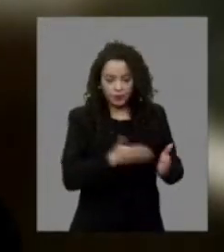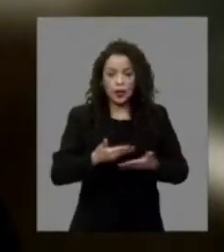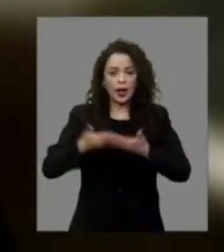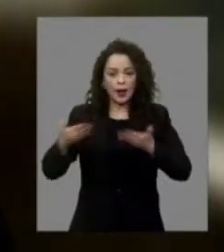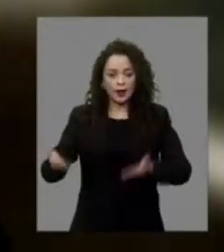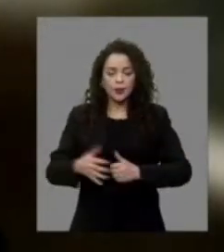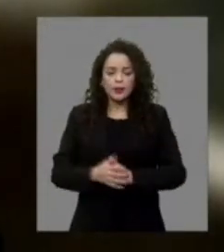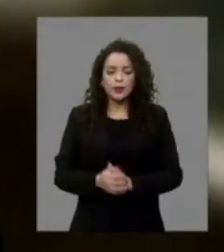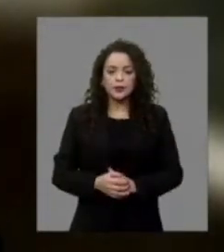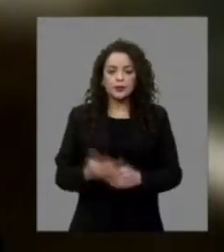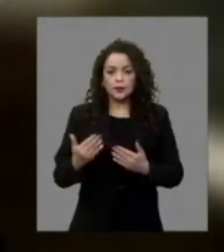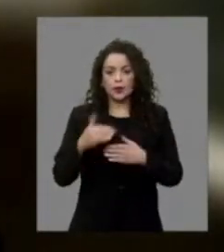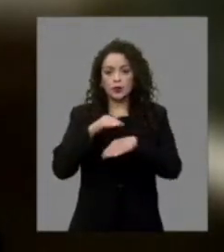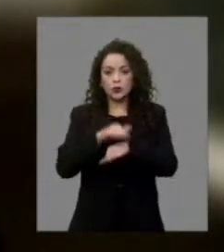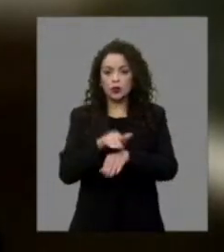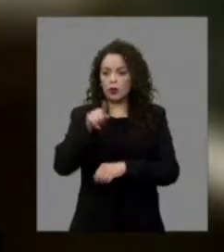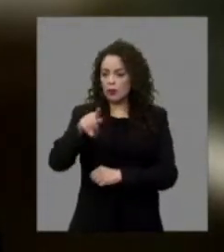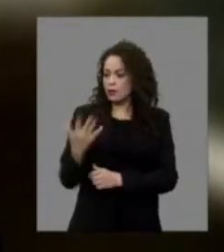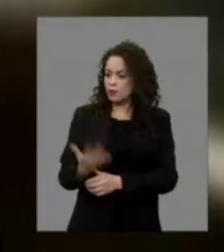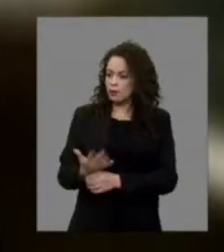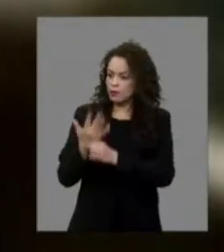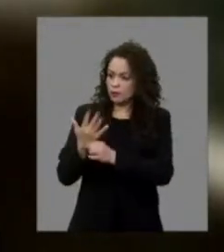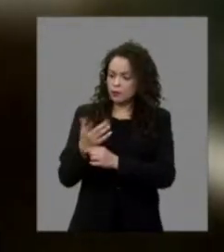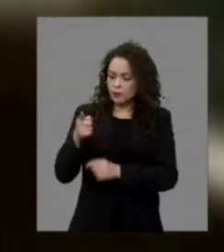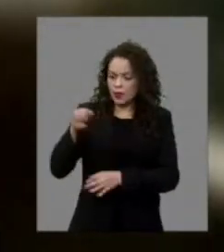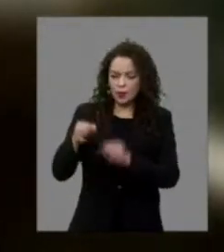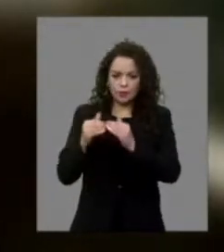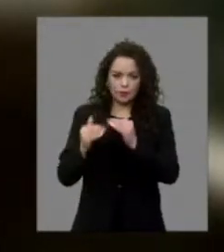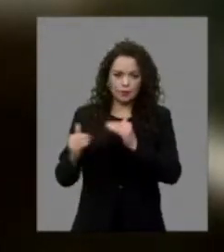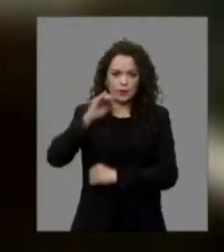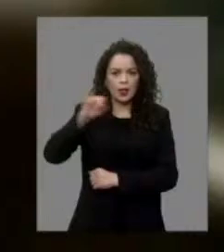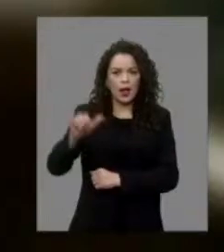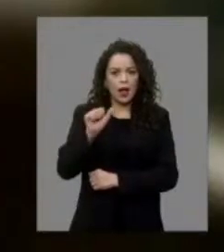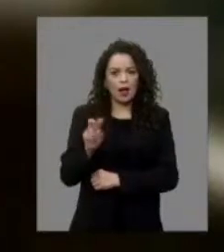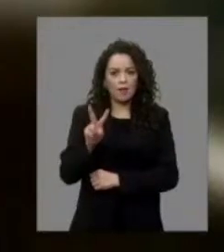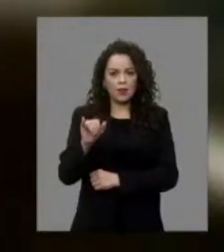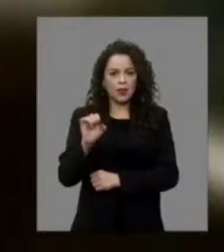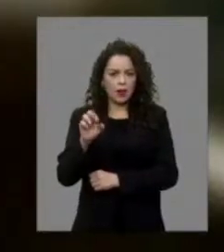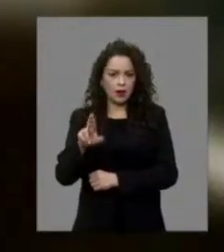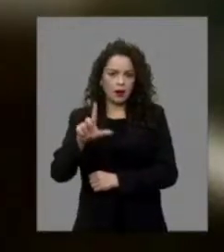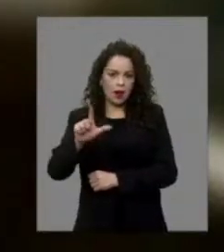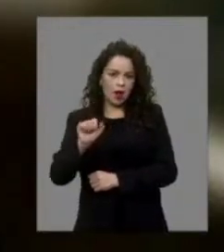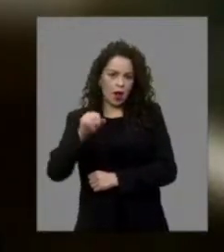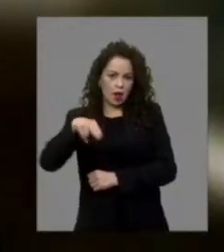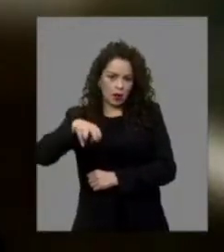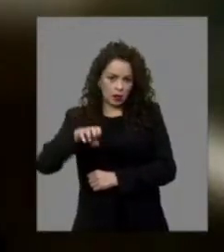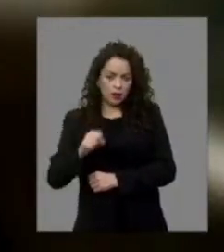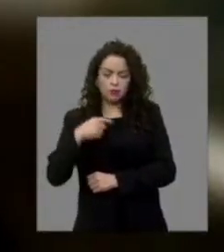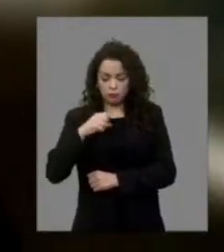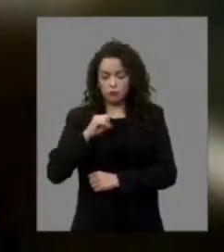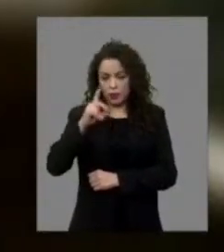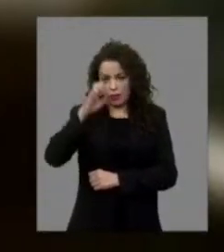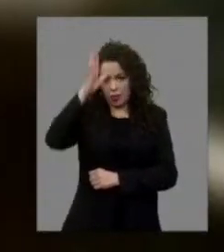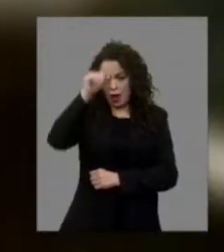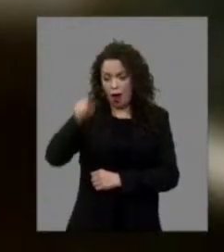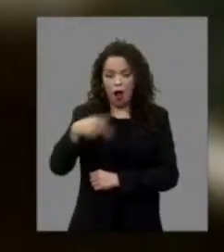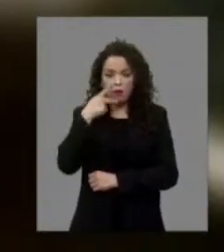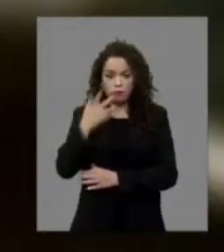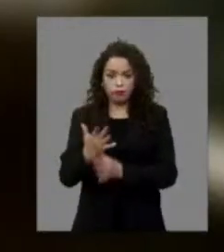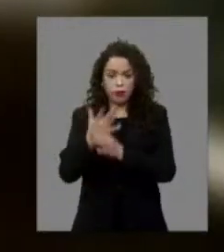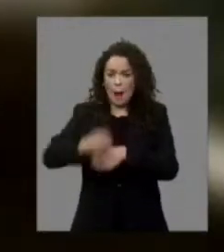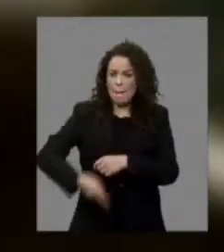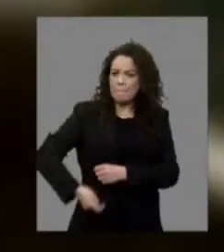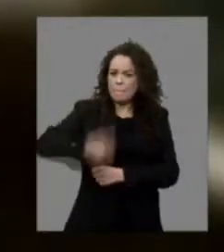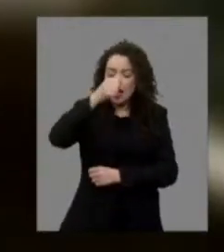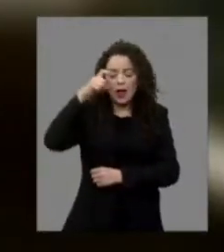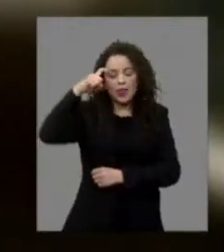coincido totalmente con lo que señalaba el ministro Javier Lainez, en que el primer reto que se nos generó